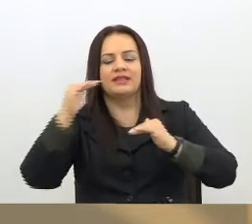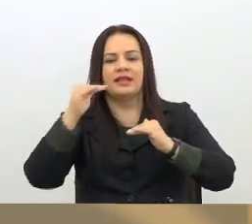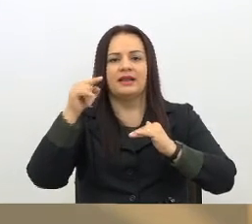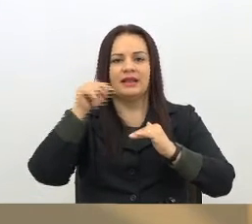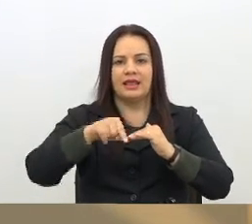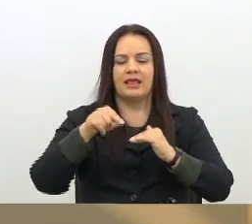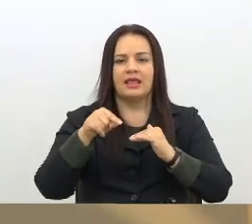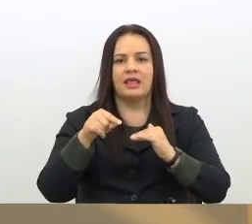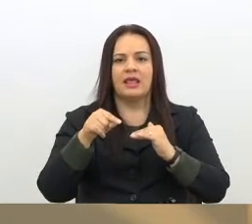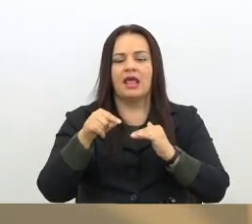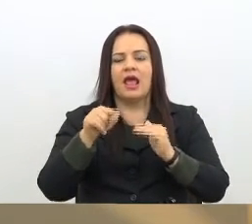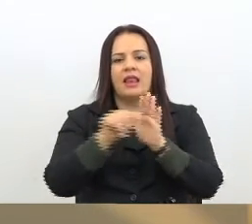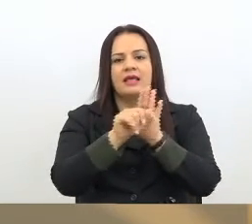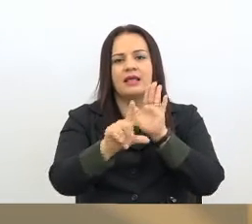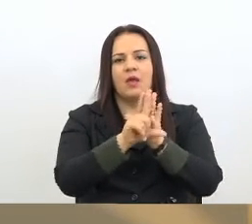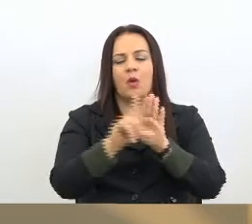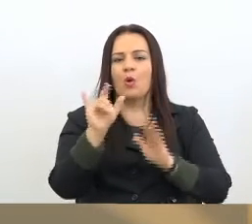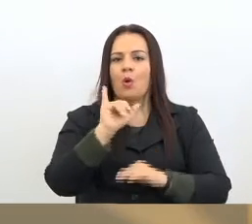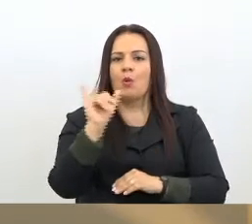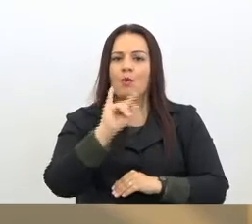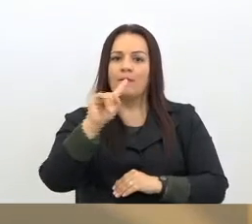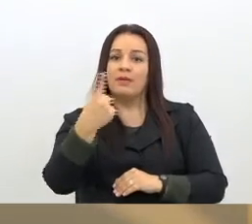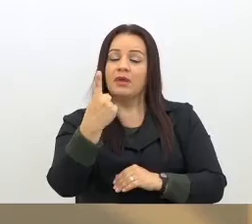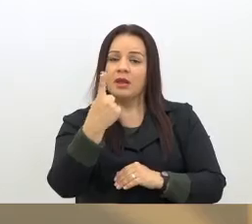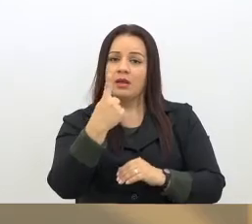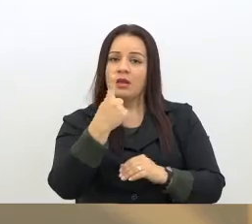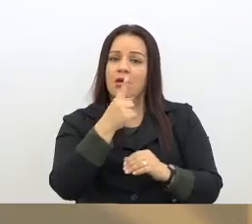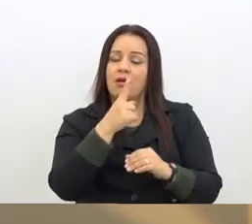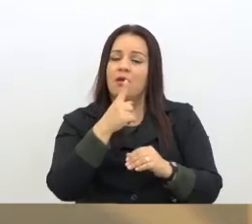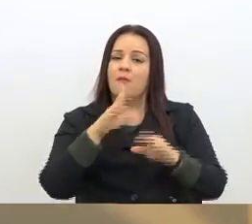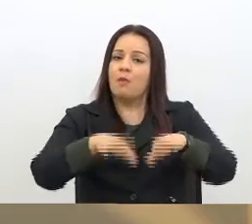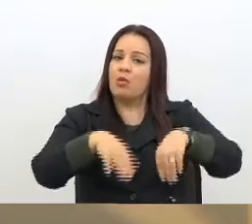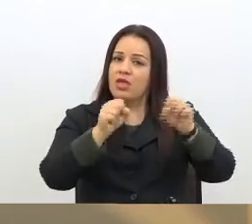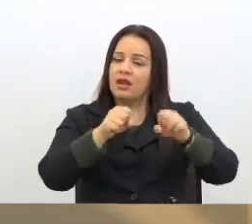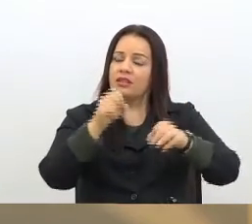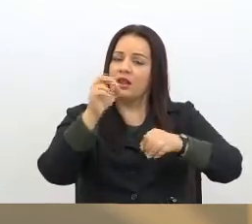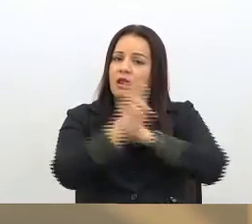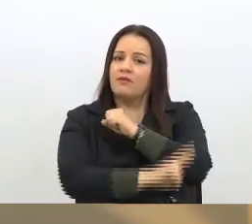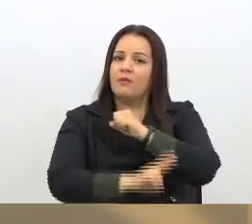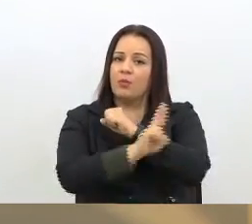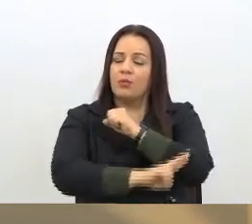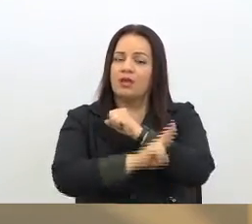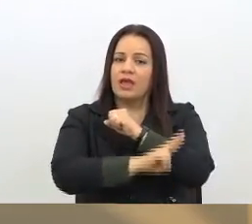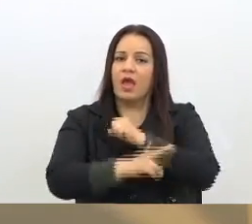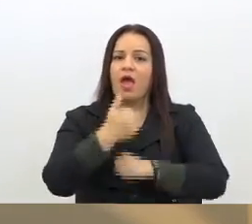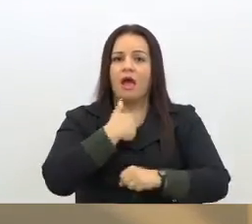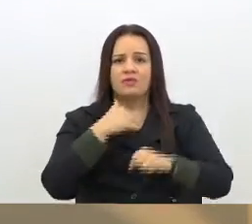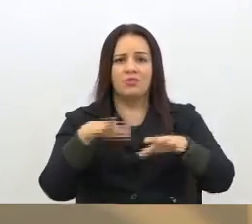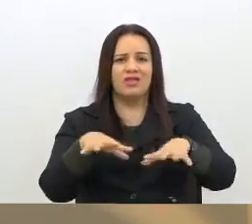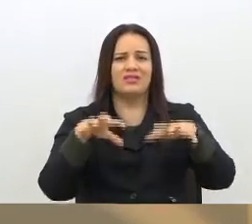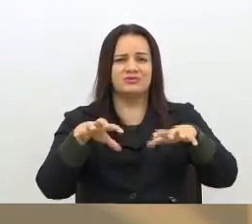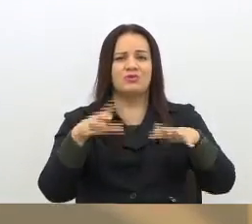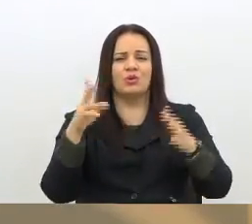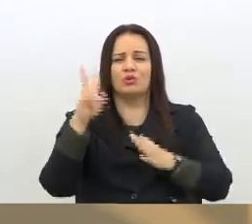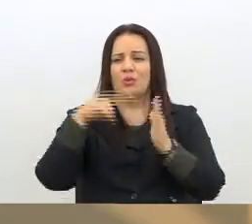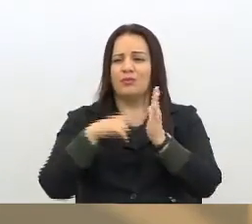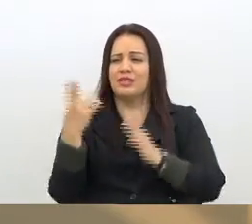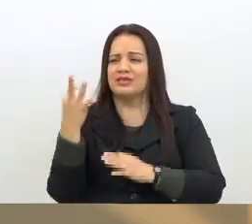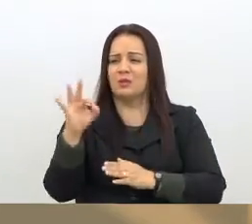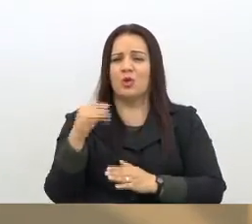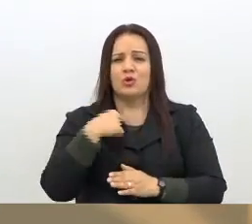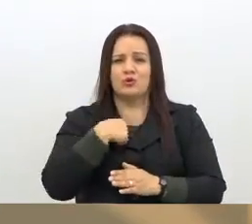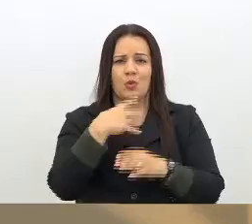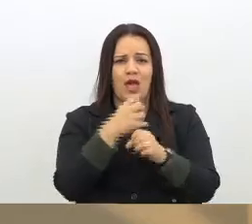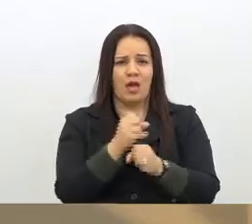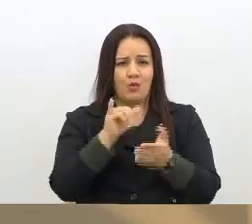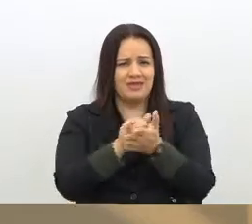Legislativa como primer poder de la República. Ha habido una tensión en el 2019, y hago este contexto para aprovechar la